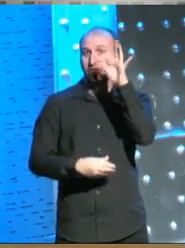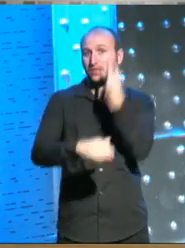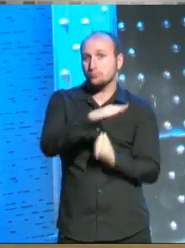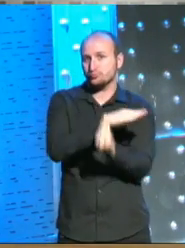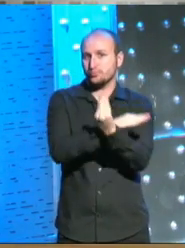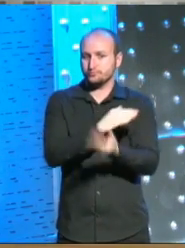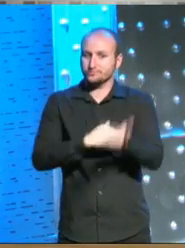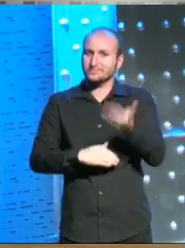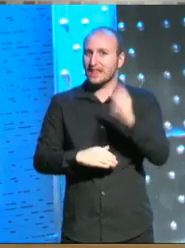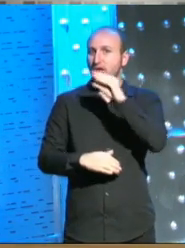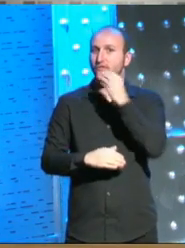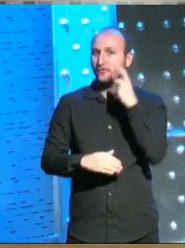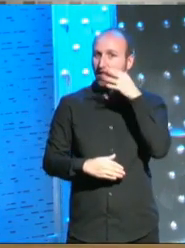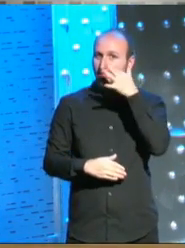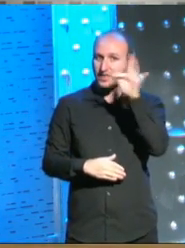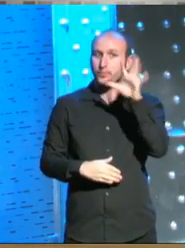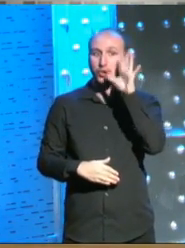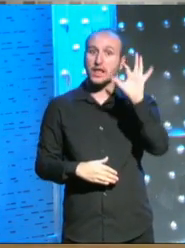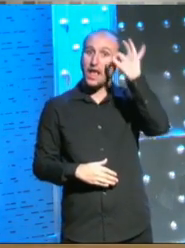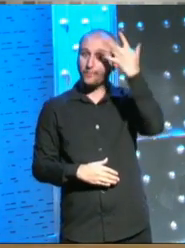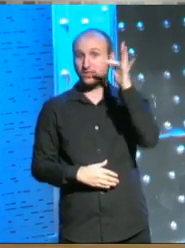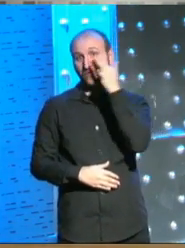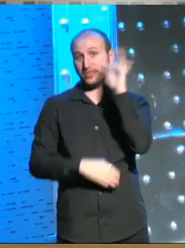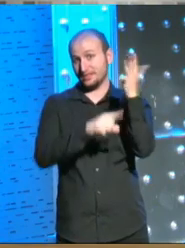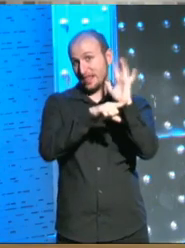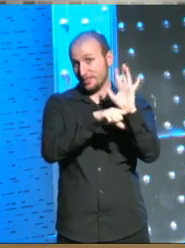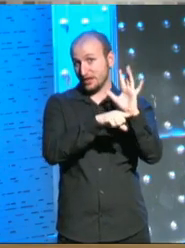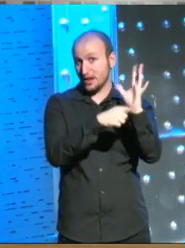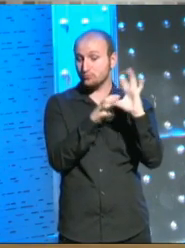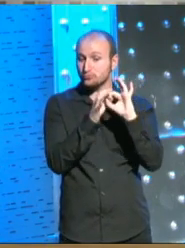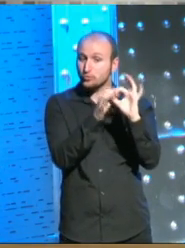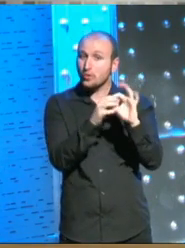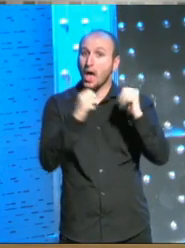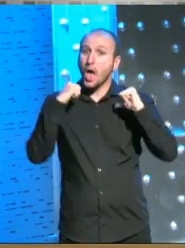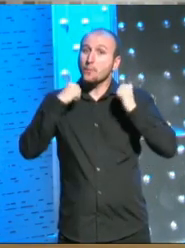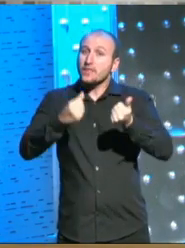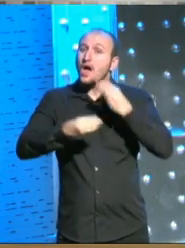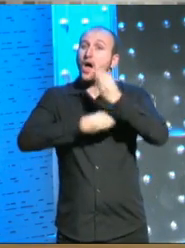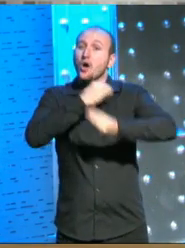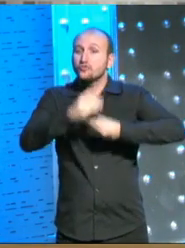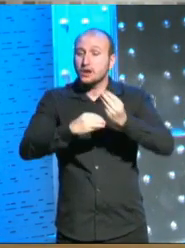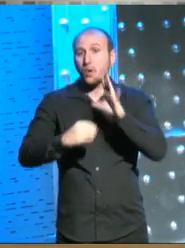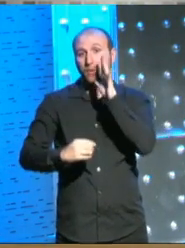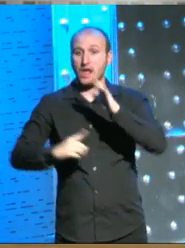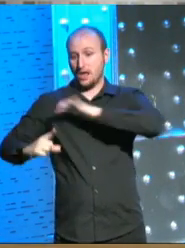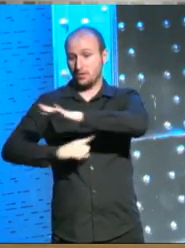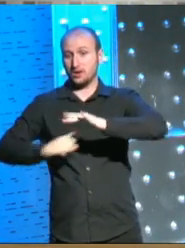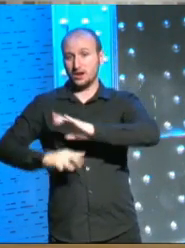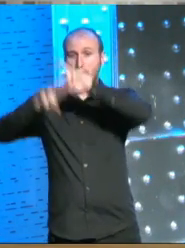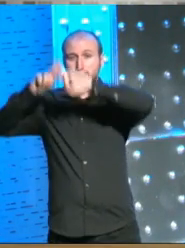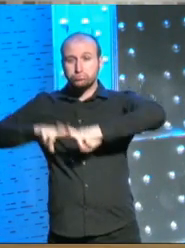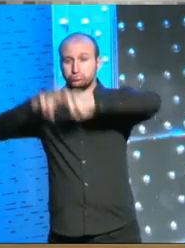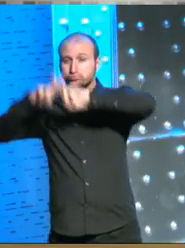franceses, porque el cine fue un invento francés, empiezan a utilizarlo para investigar la naturaleza. Y el